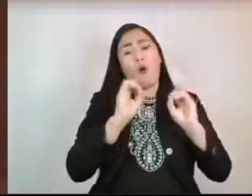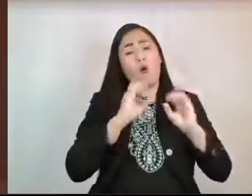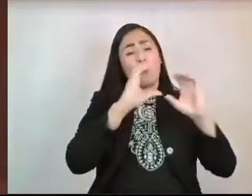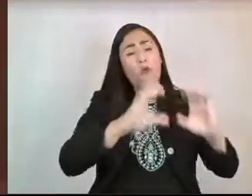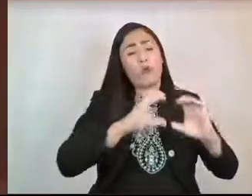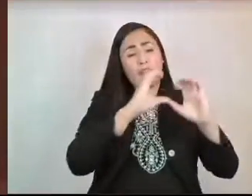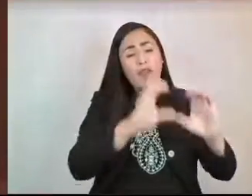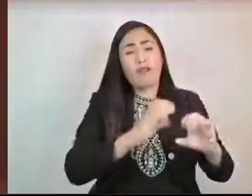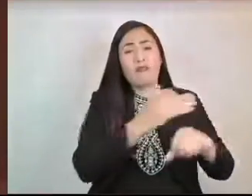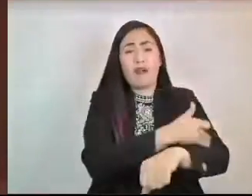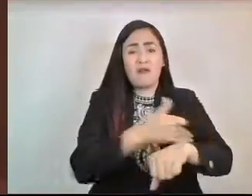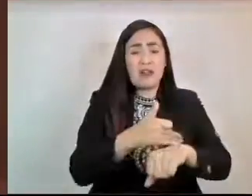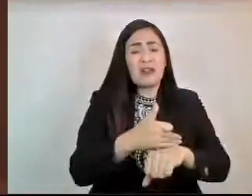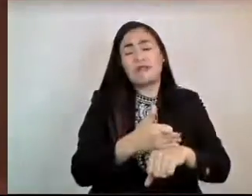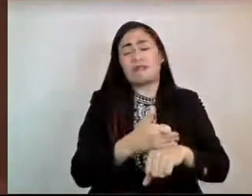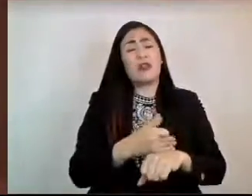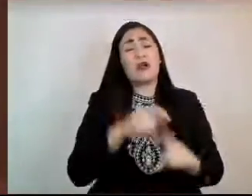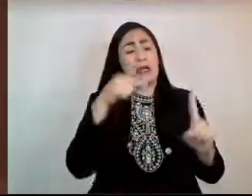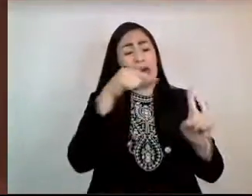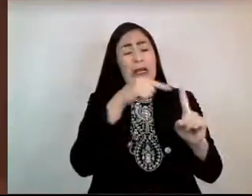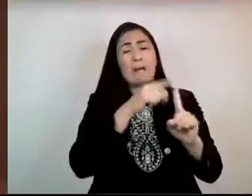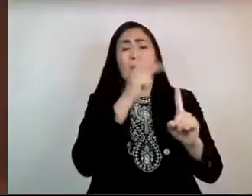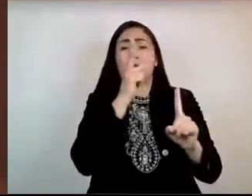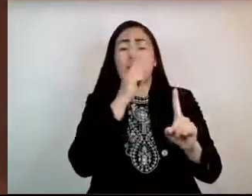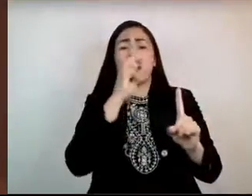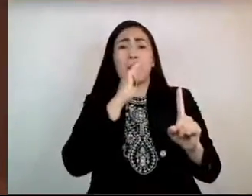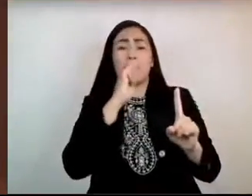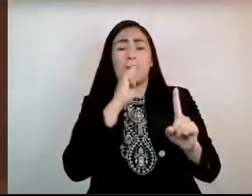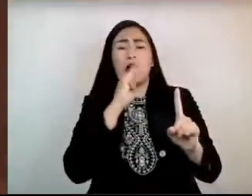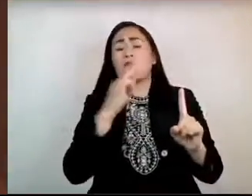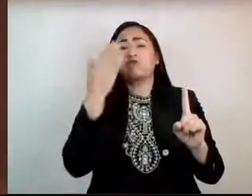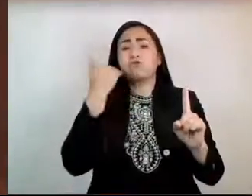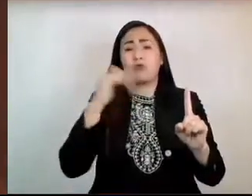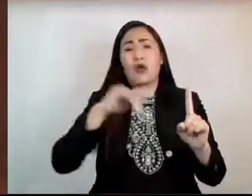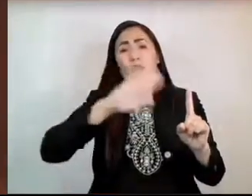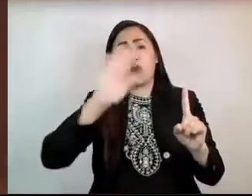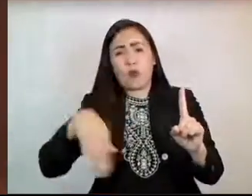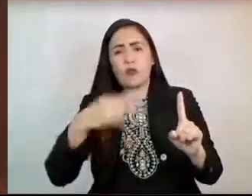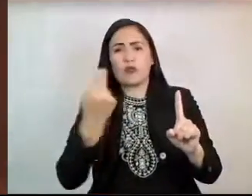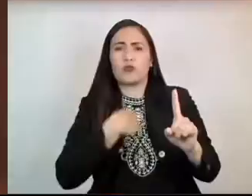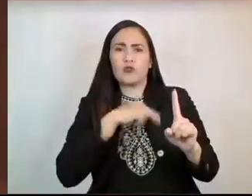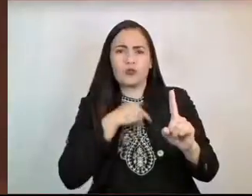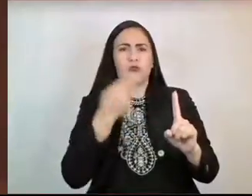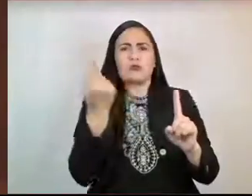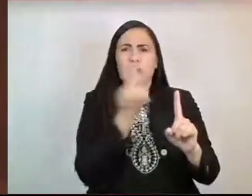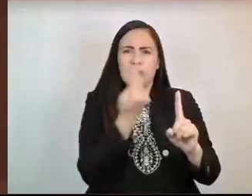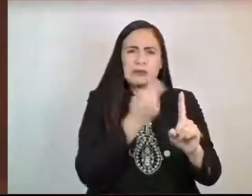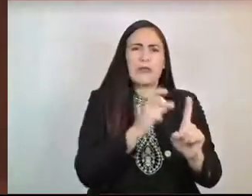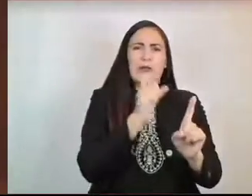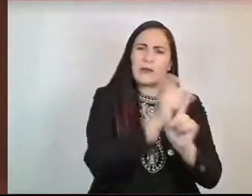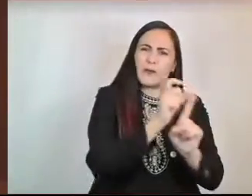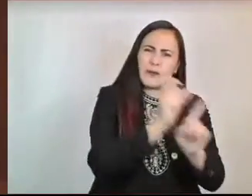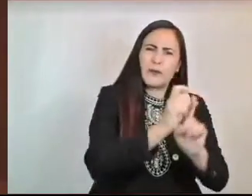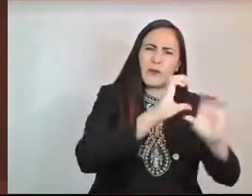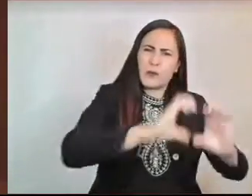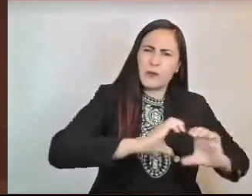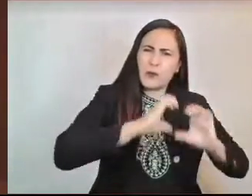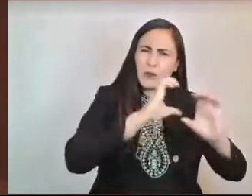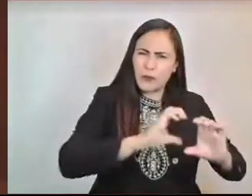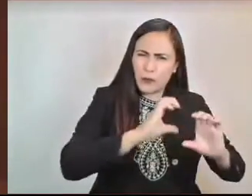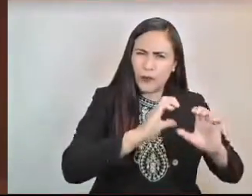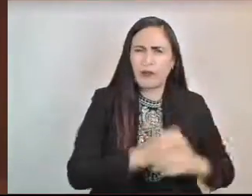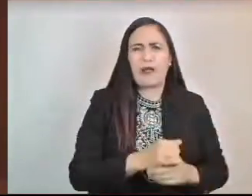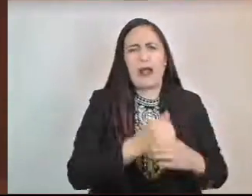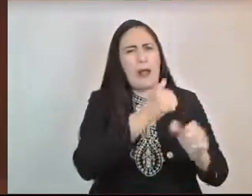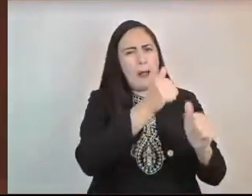familia, defender al huérfano y proteger su vulnerabilidad y dar acompañamiento en su angustia, necesitamos que la